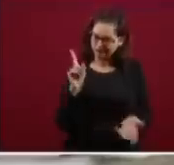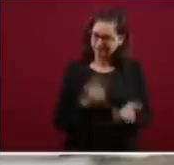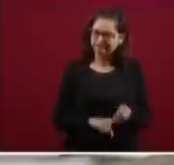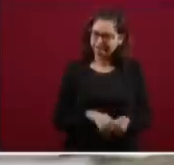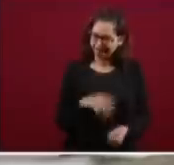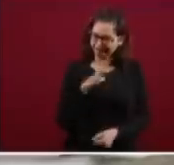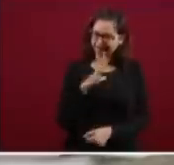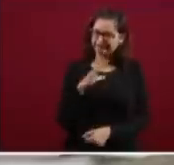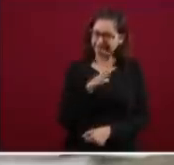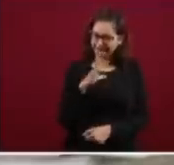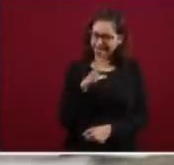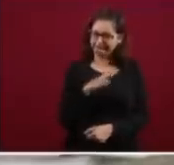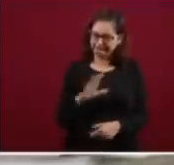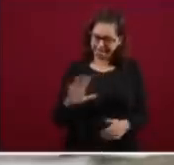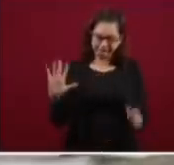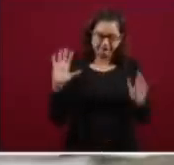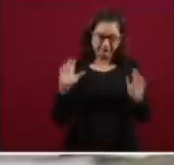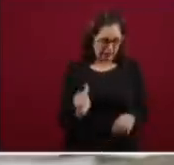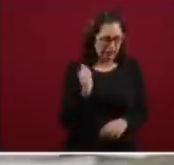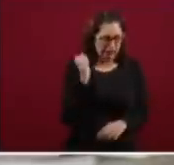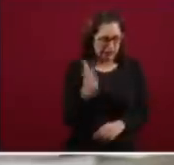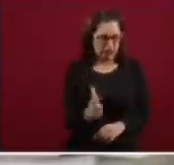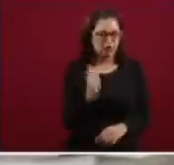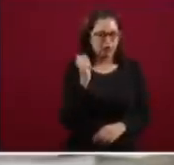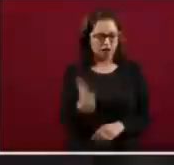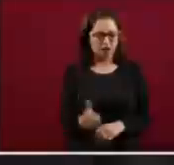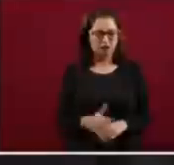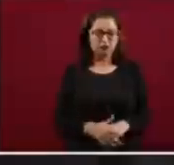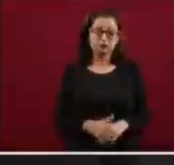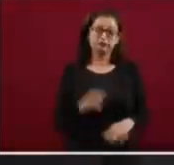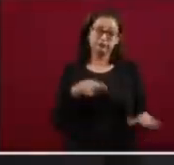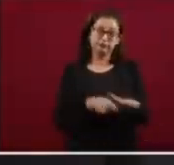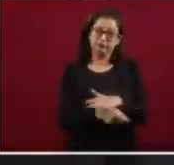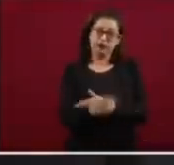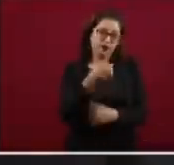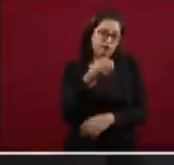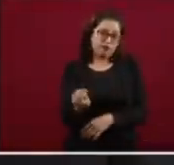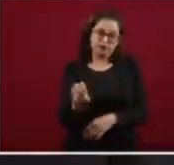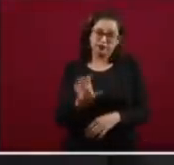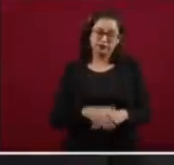si no es por eso es por dinero